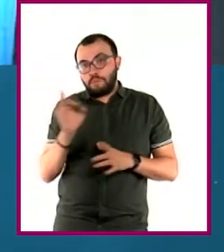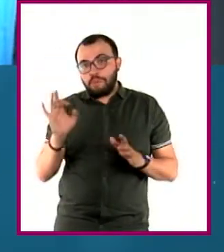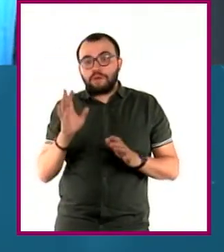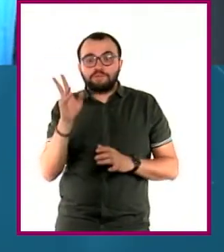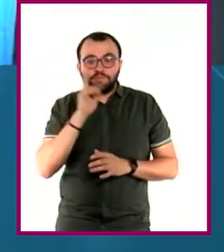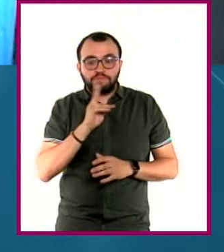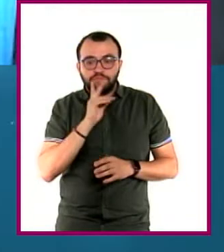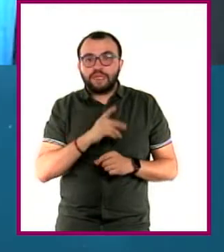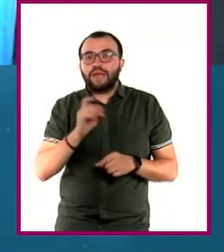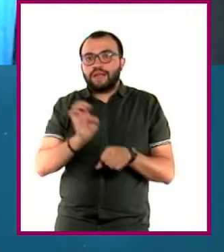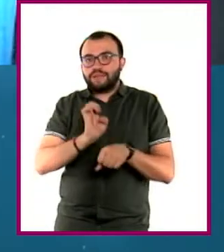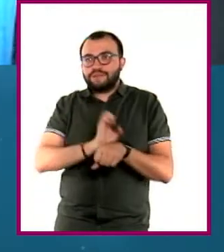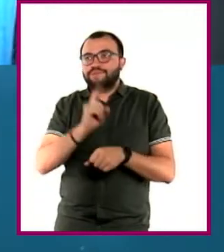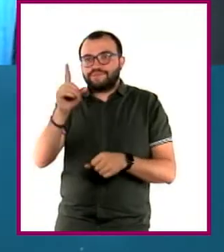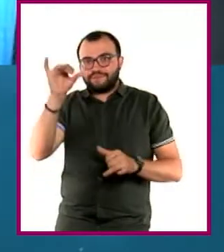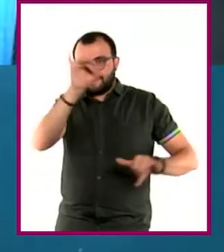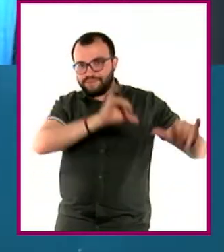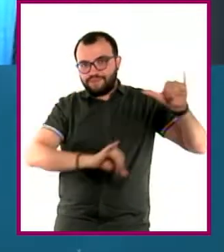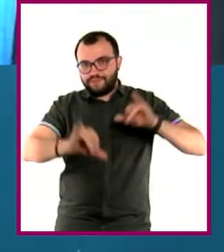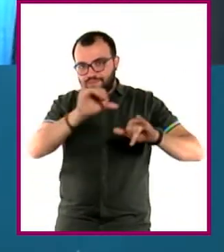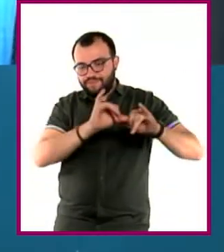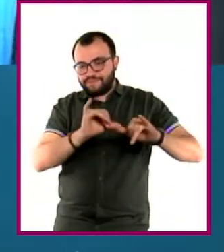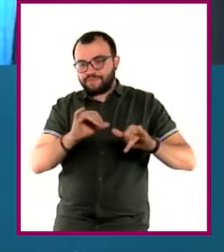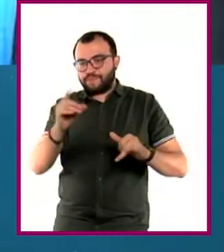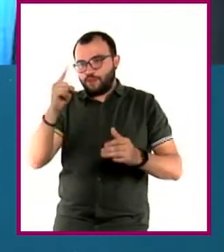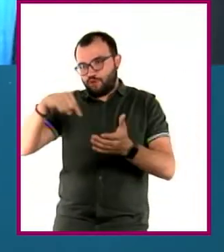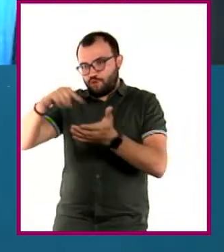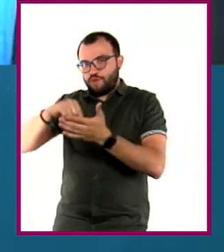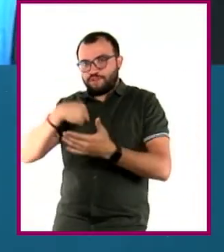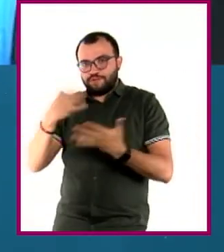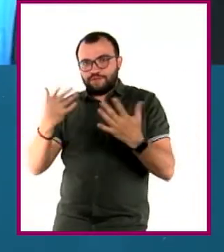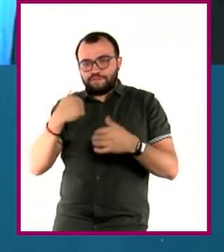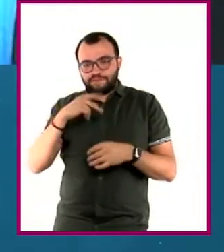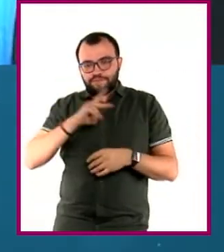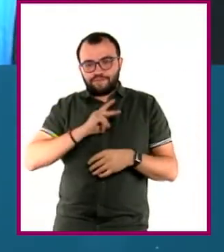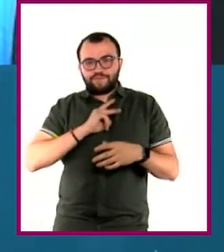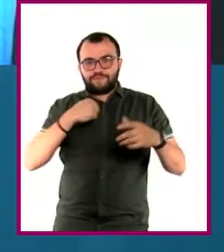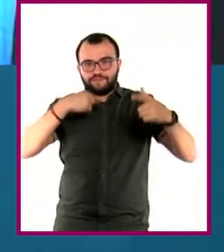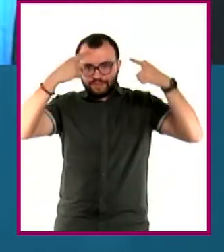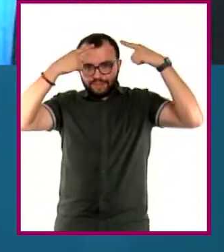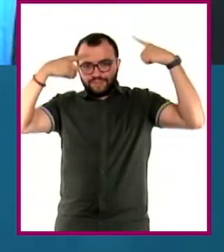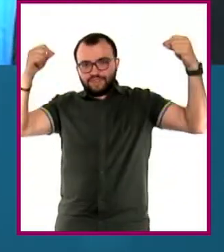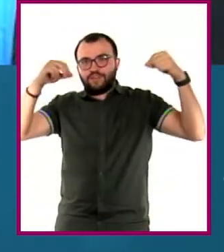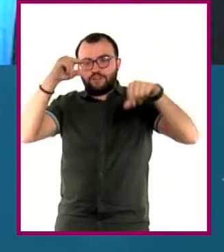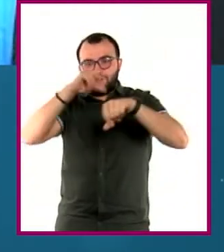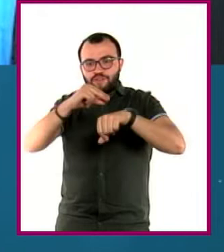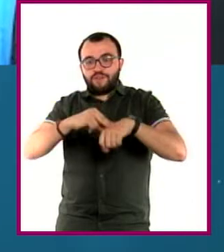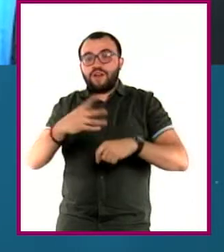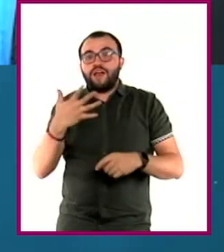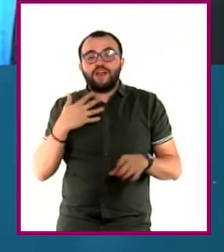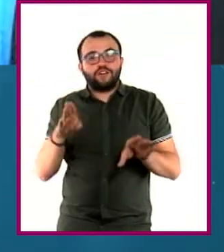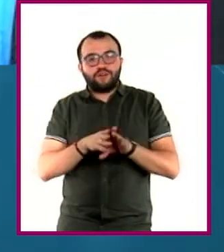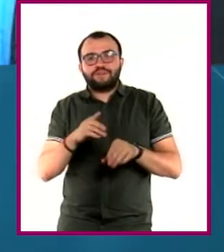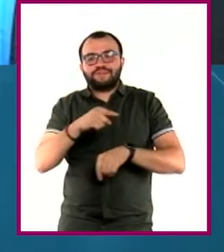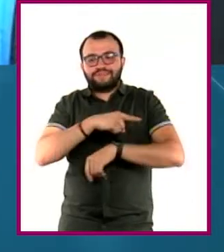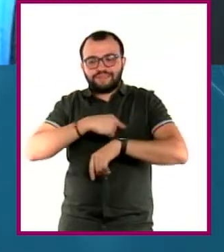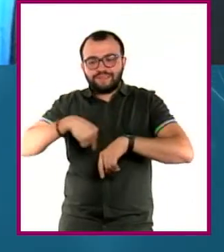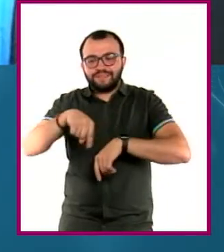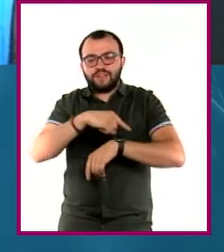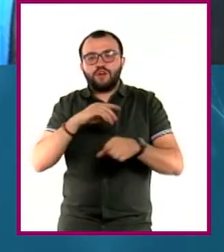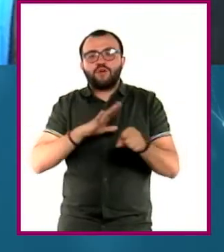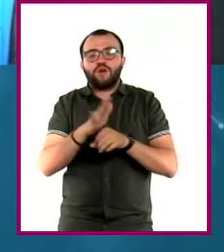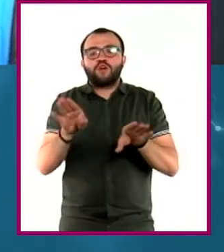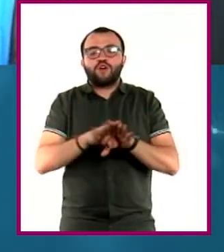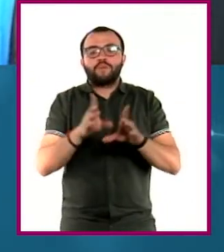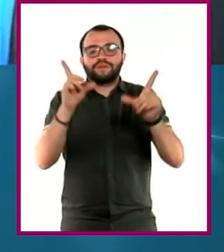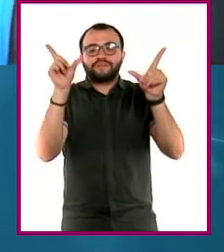en los laboratorios, como en el lugar donde hice mi doctorado, pues se dedican mucha parte de su tiempo a sintetizar o a